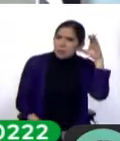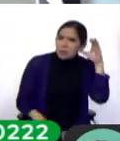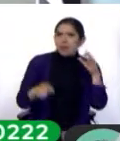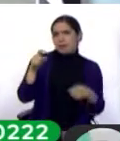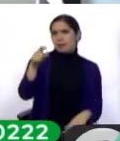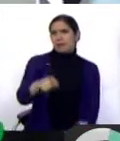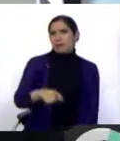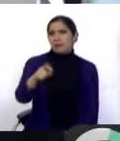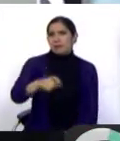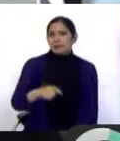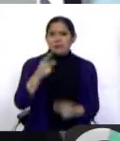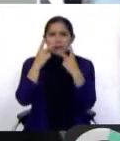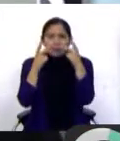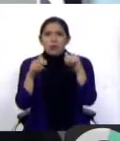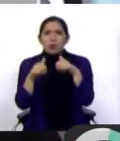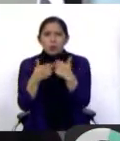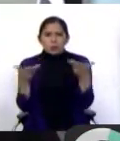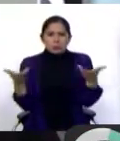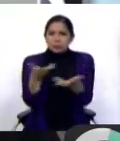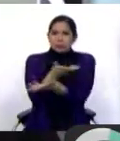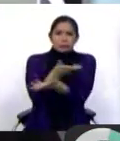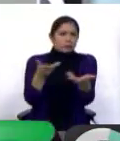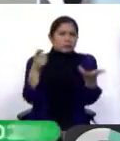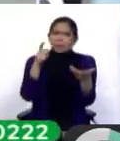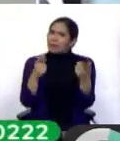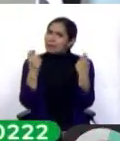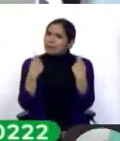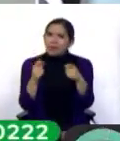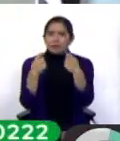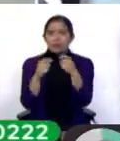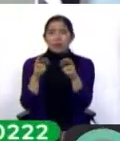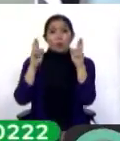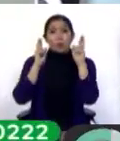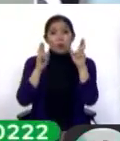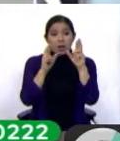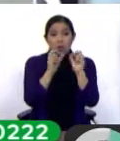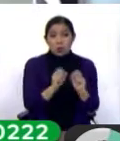necesario encontrar actores válidos para aquello. Ojalá tanto Naciones